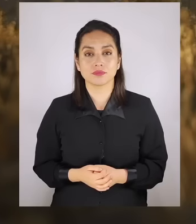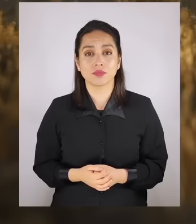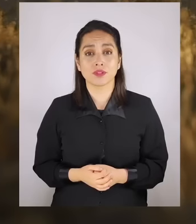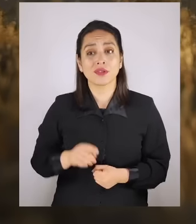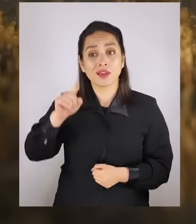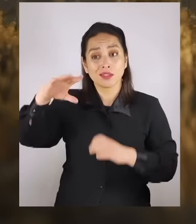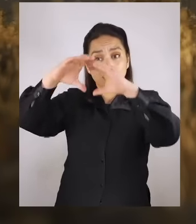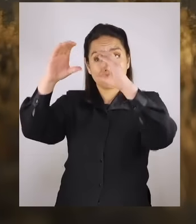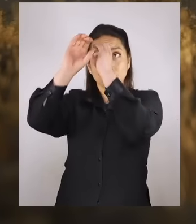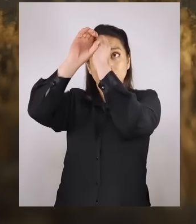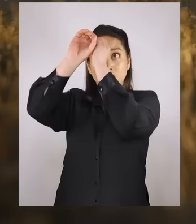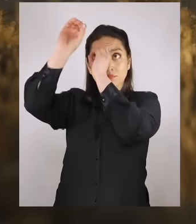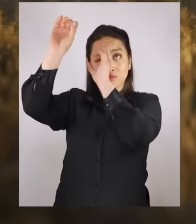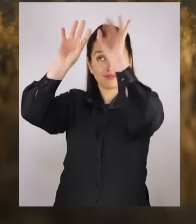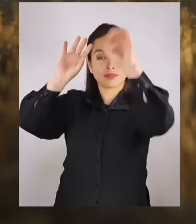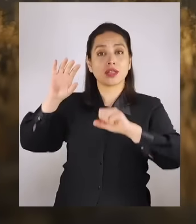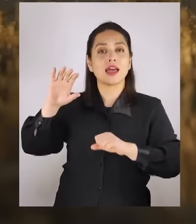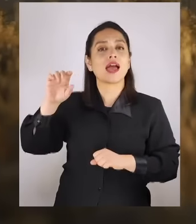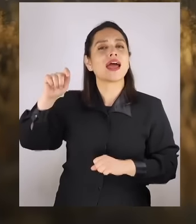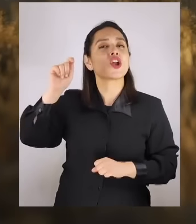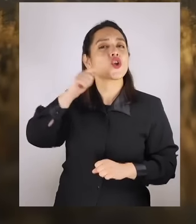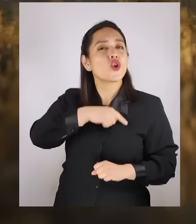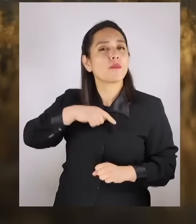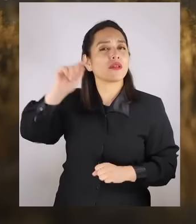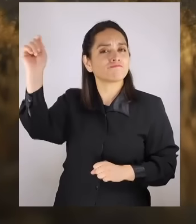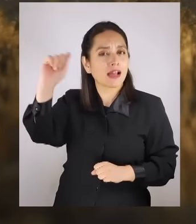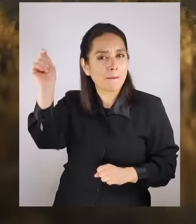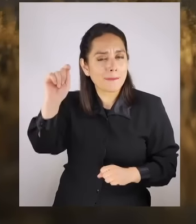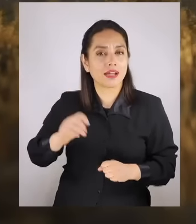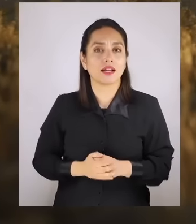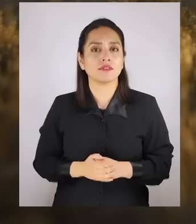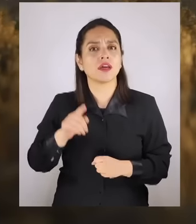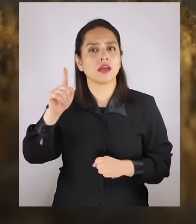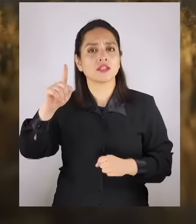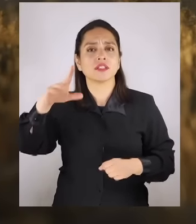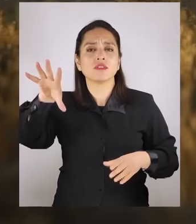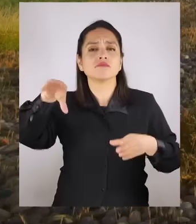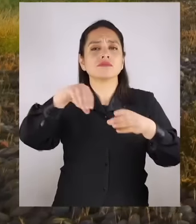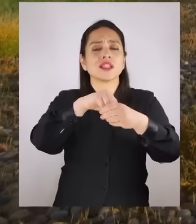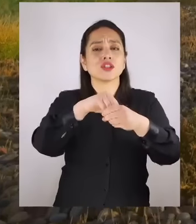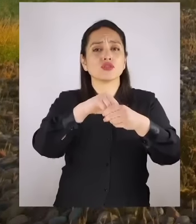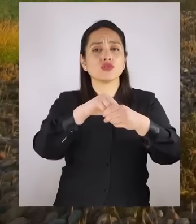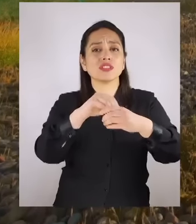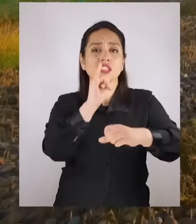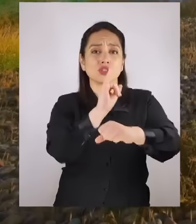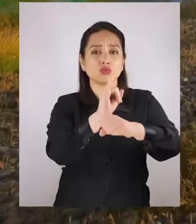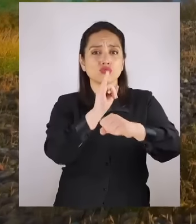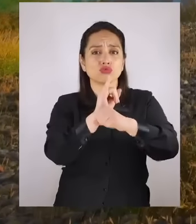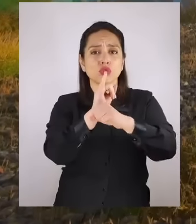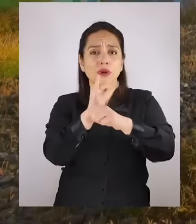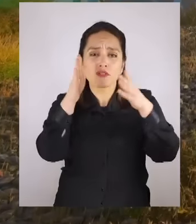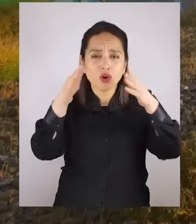Este es el Observatorio de las Campanas, que pertenece a la institución Carnegie para la Ciencia.